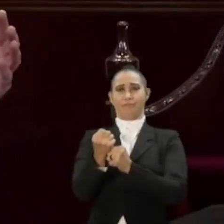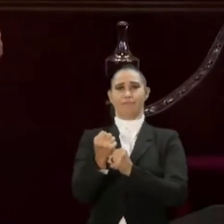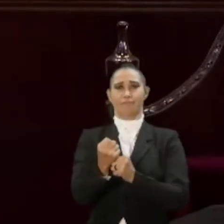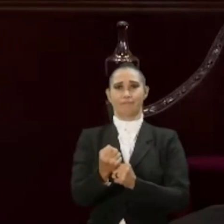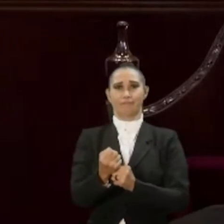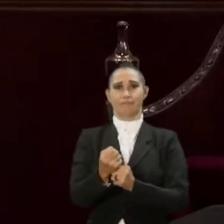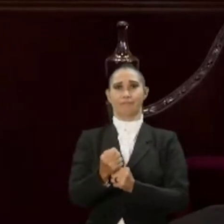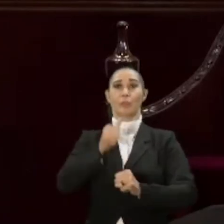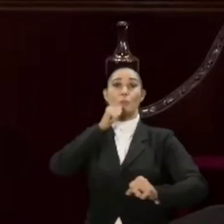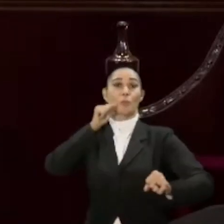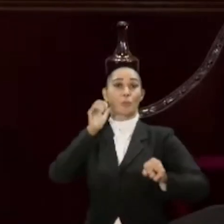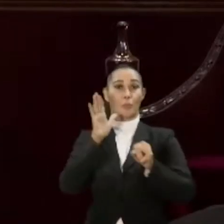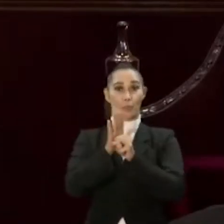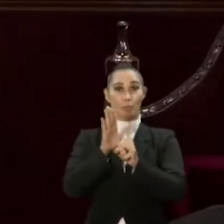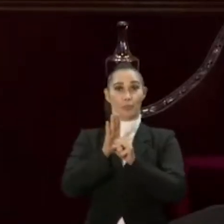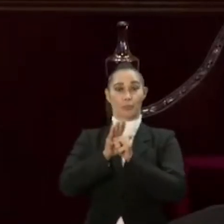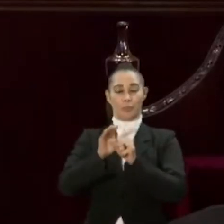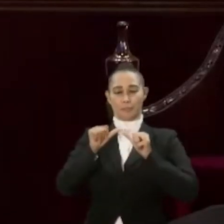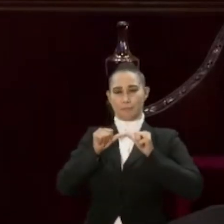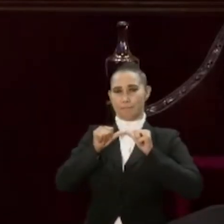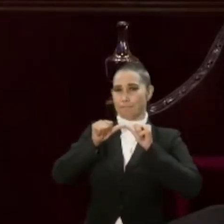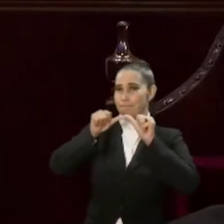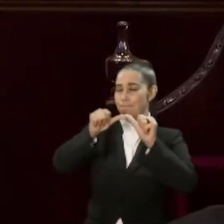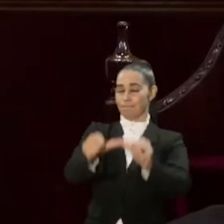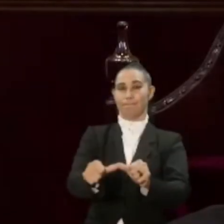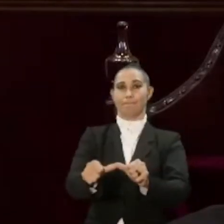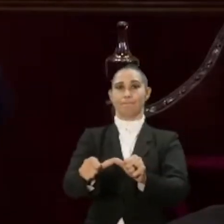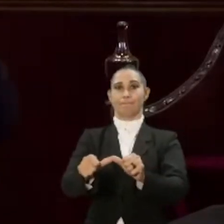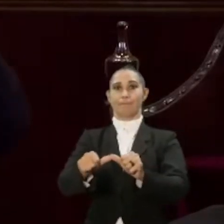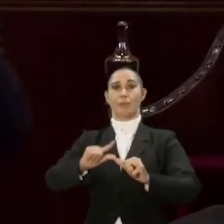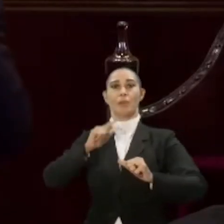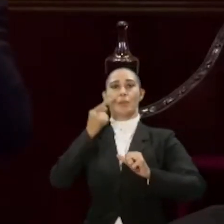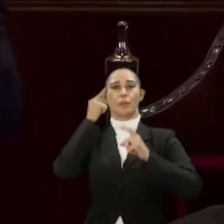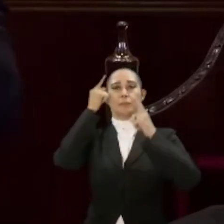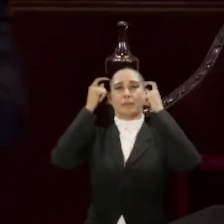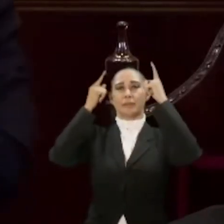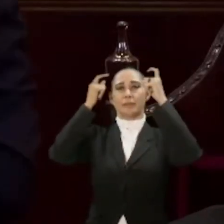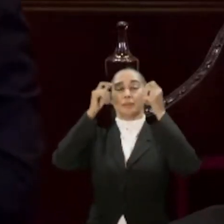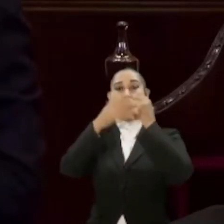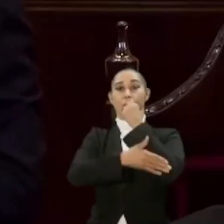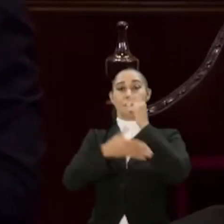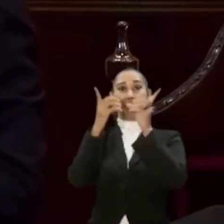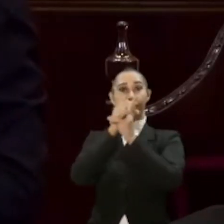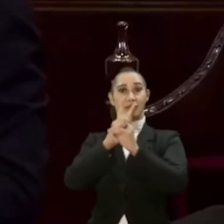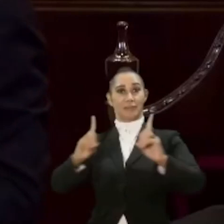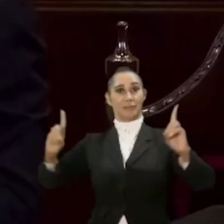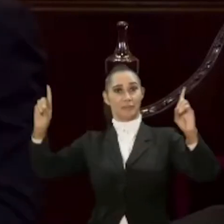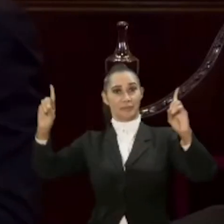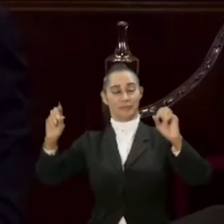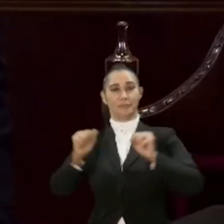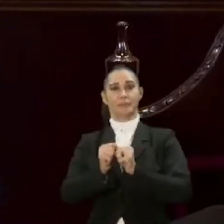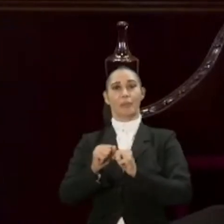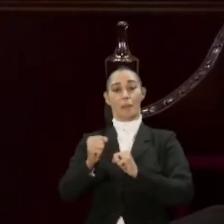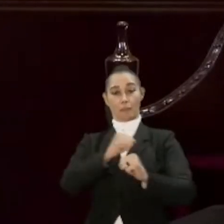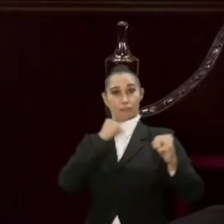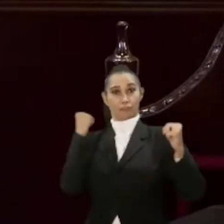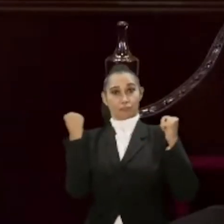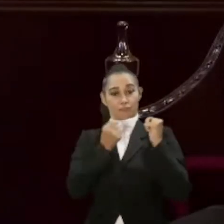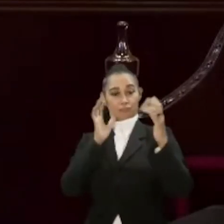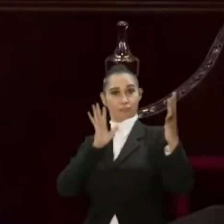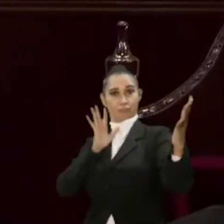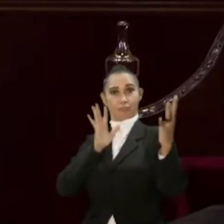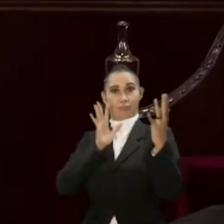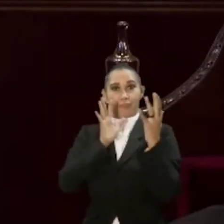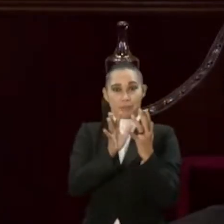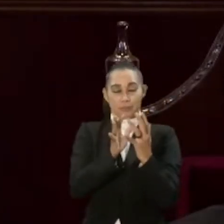valientes, comprometidos y perseverantes, audaces para soñar un país independiente y soberano, valientes para